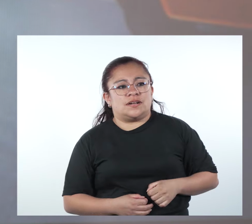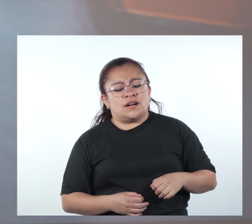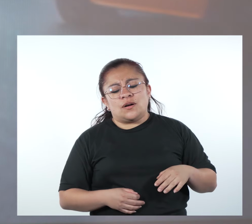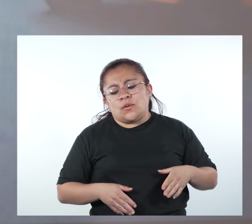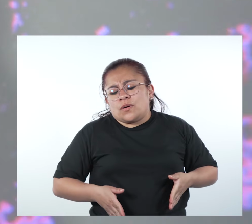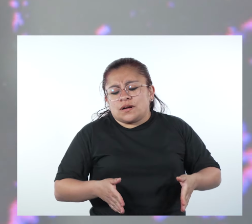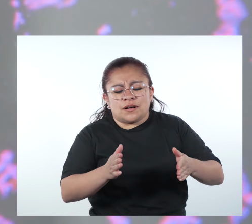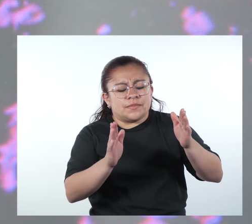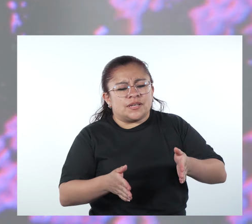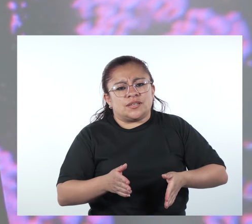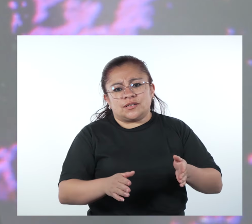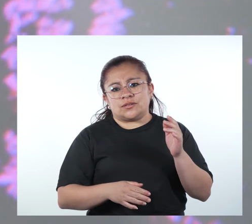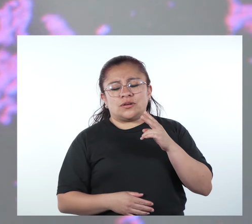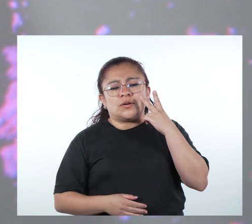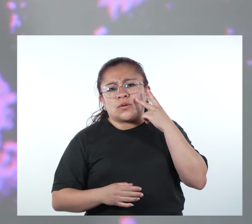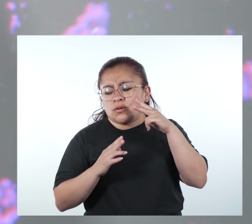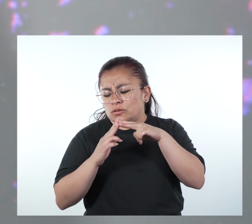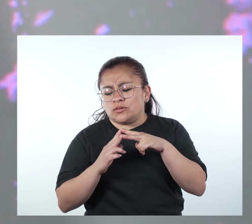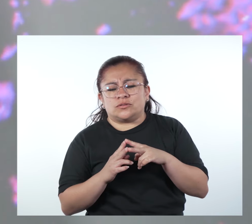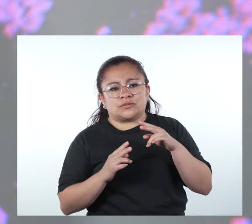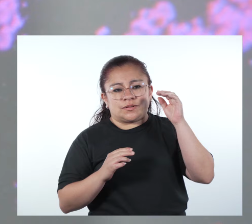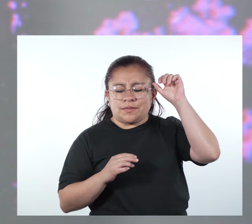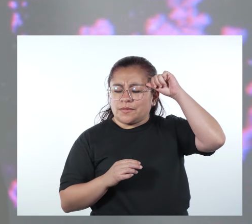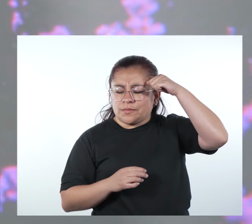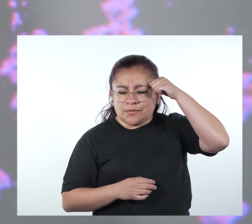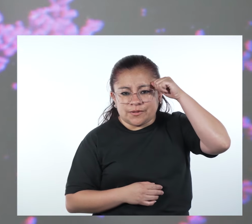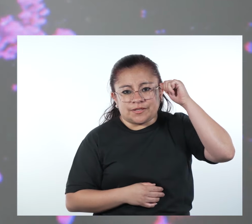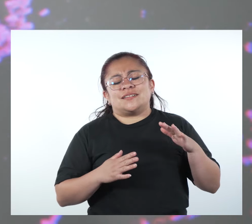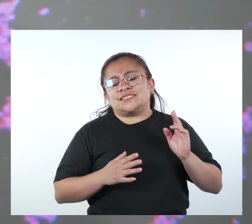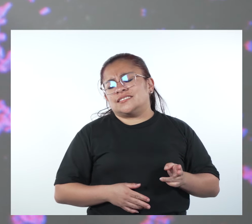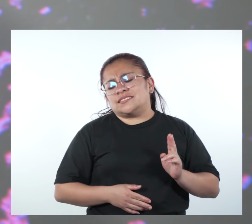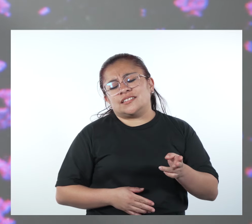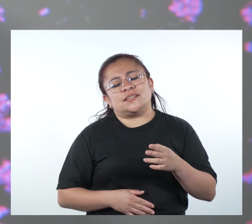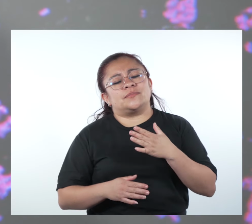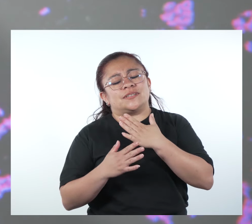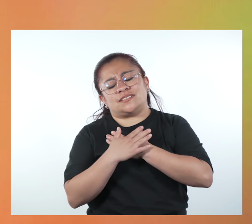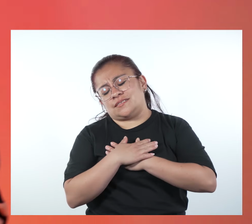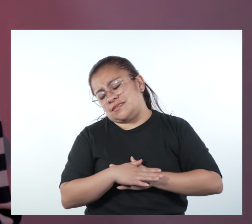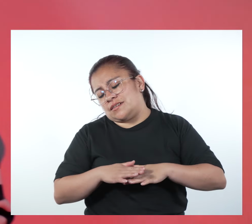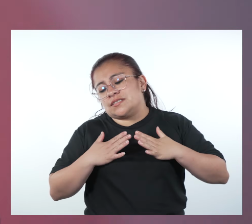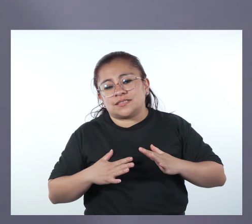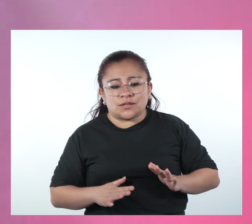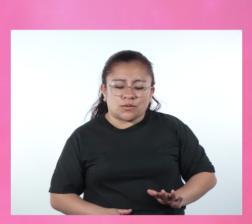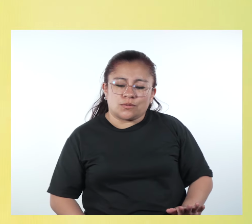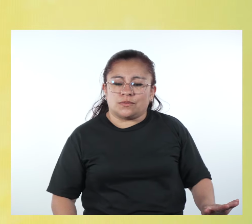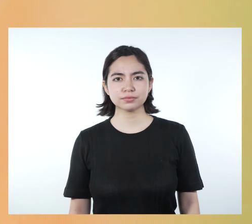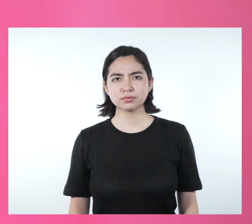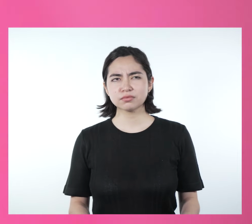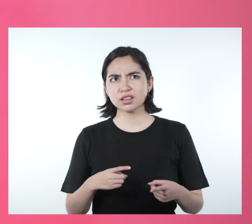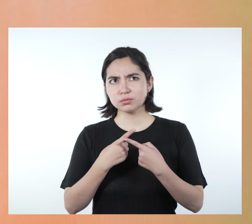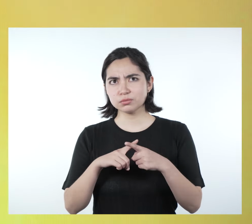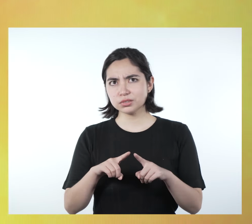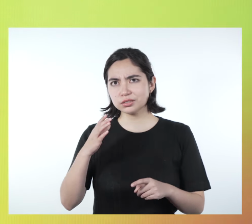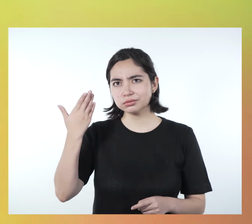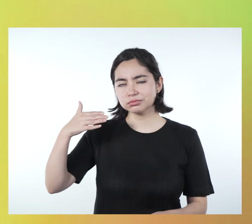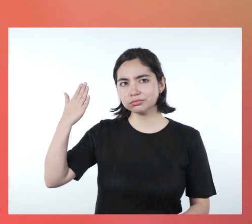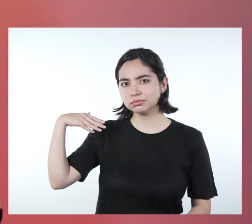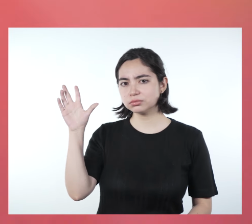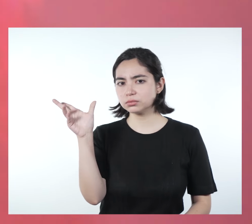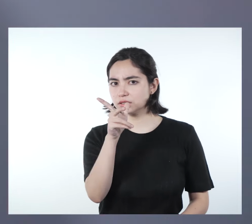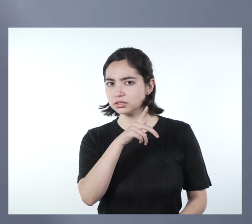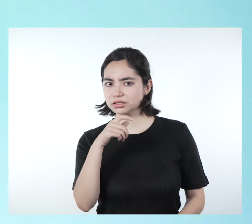Es un camino que conozco de memoria y que siempre me ha hecho sentir segura. Pero hace un par de meses algo cambió.